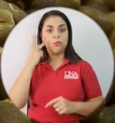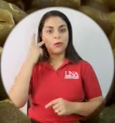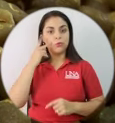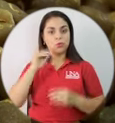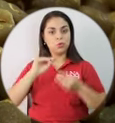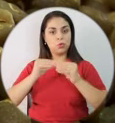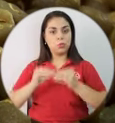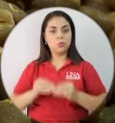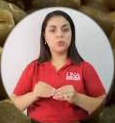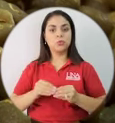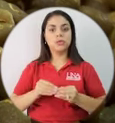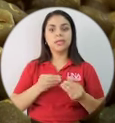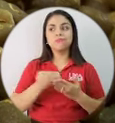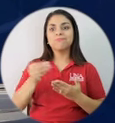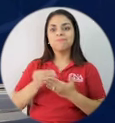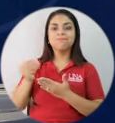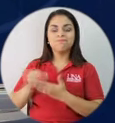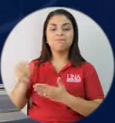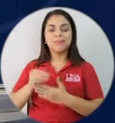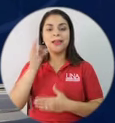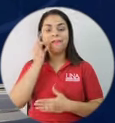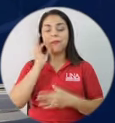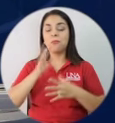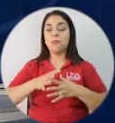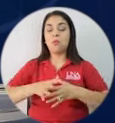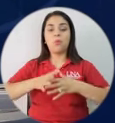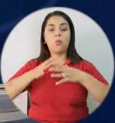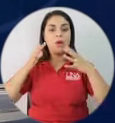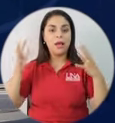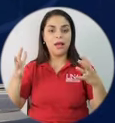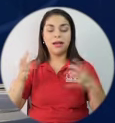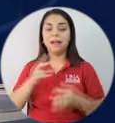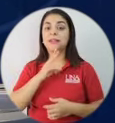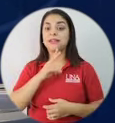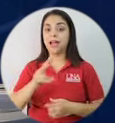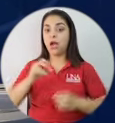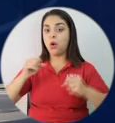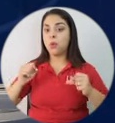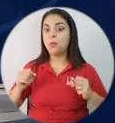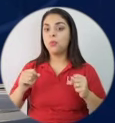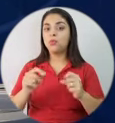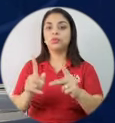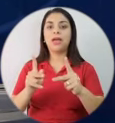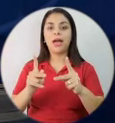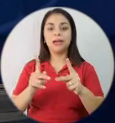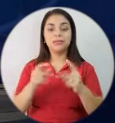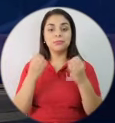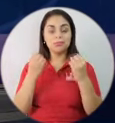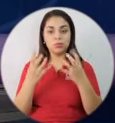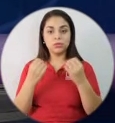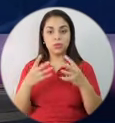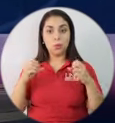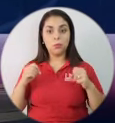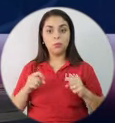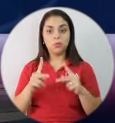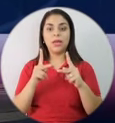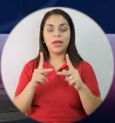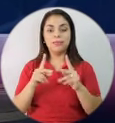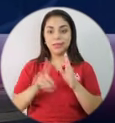sin embargo vemos por los números, ¿verdad?, que el consumo per cápita de café es tan elevado que prácticamente las oportunidades